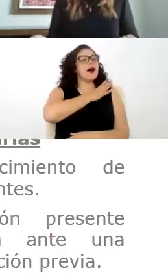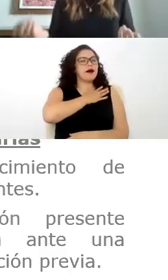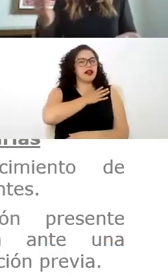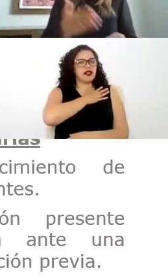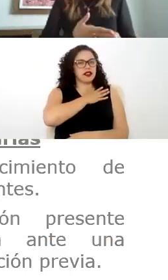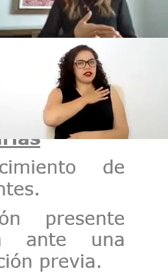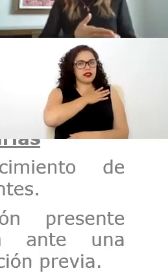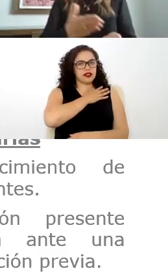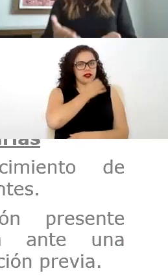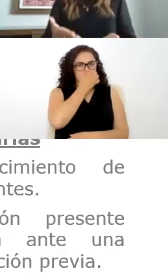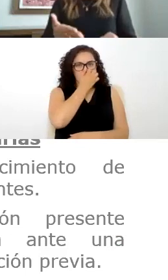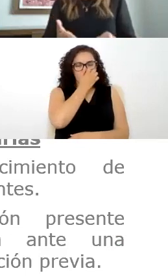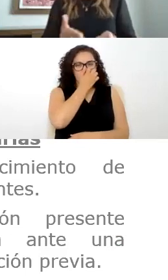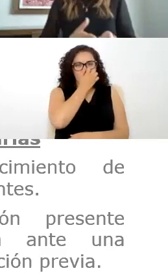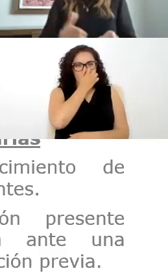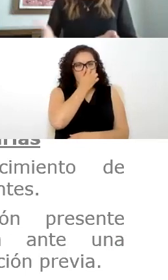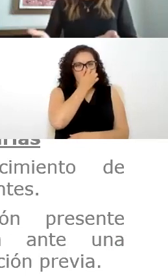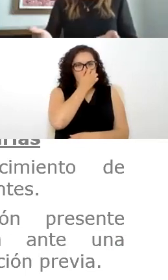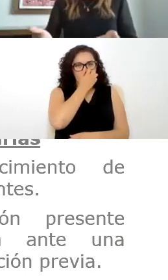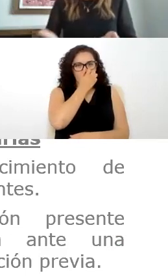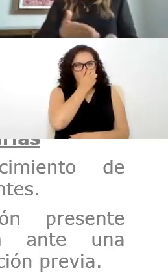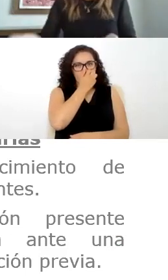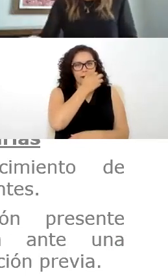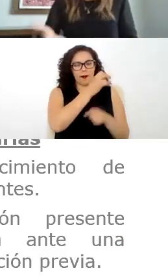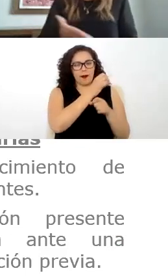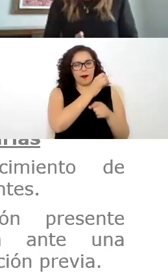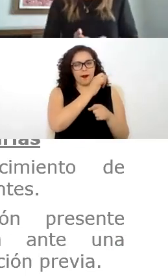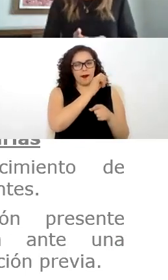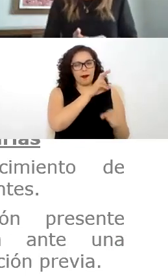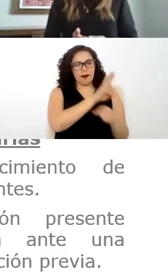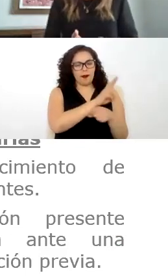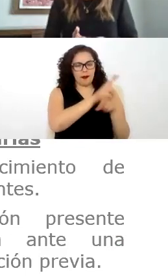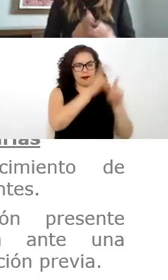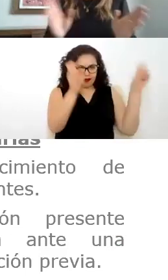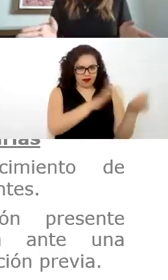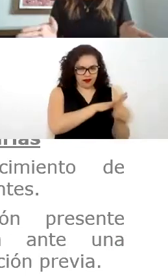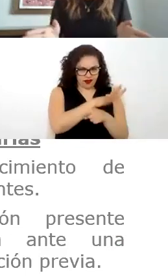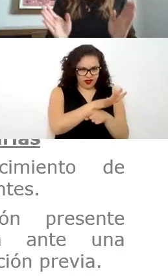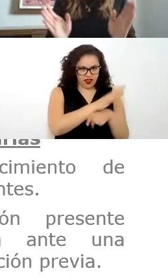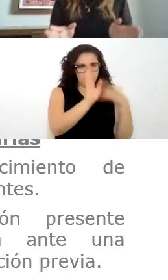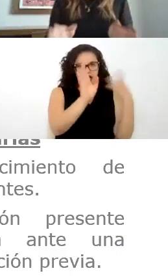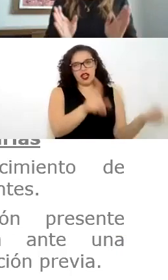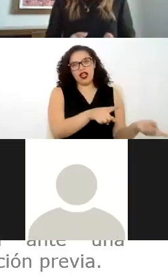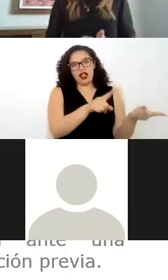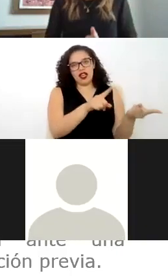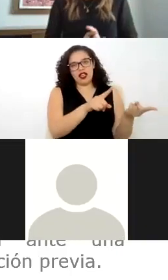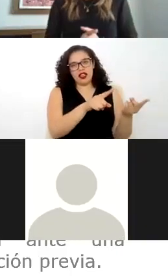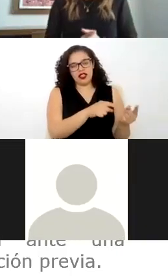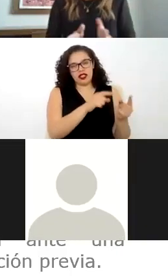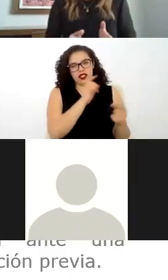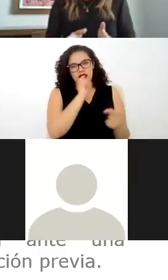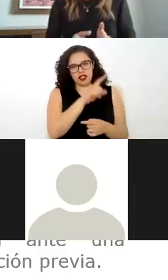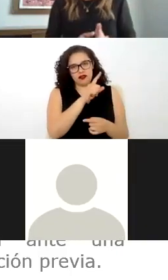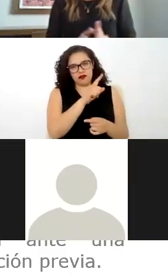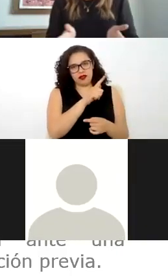llevó a cabo el desahogo de esa inspección en qué materia y los extremos que busca acreditar con esa